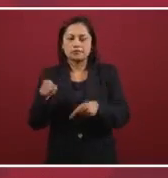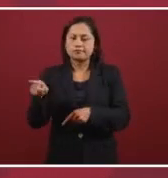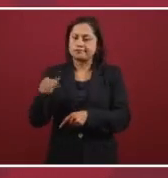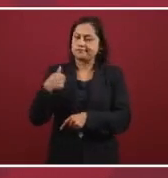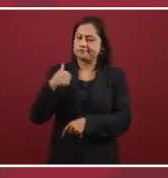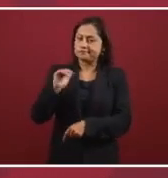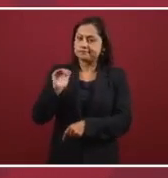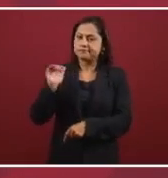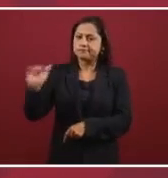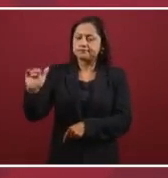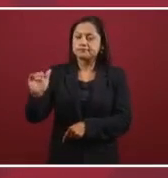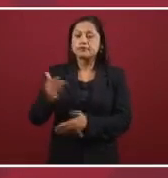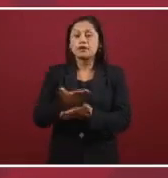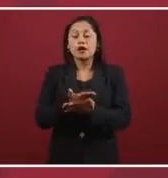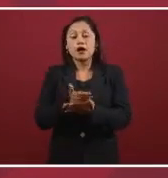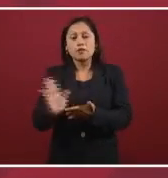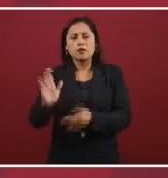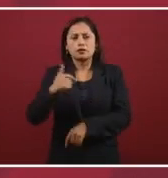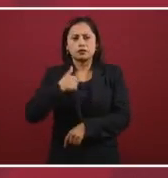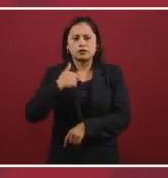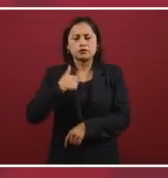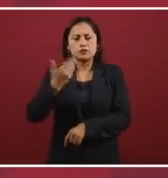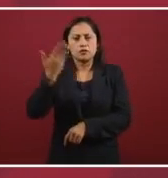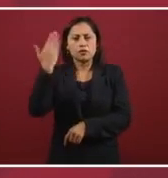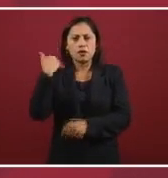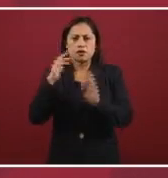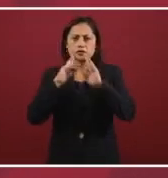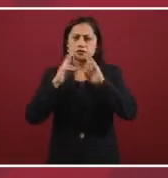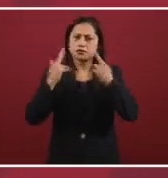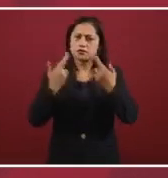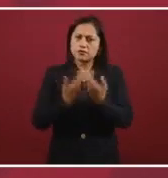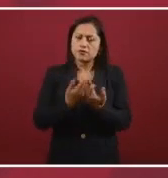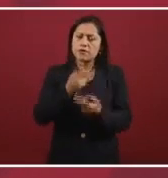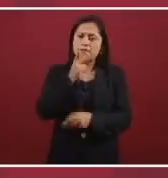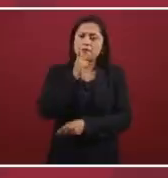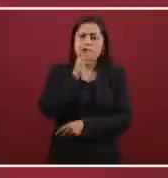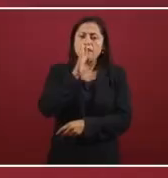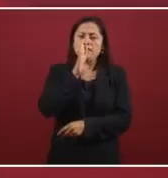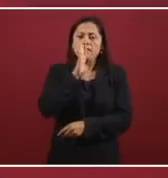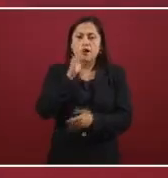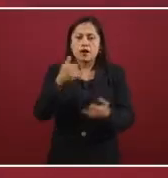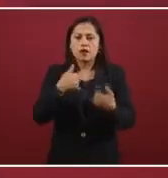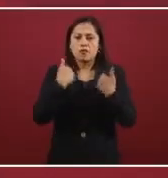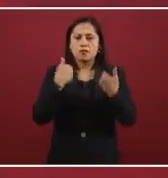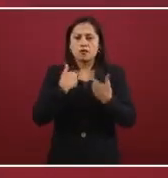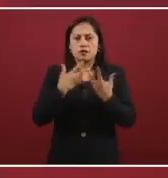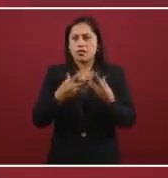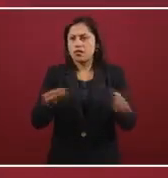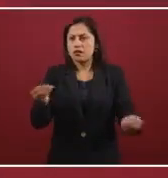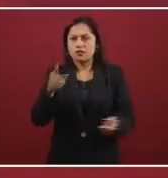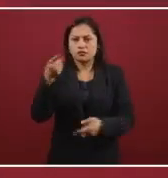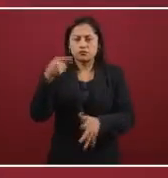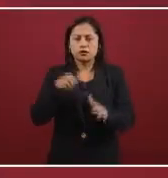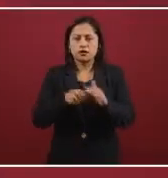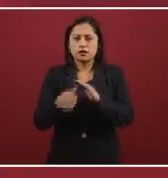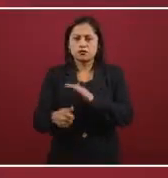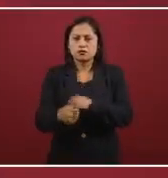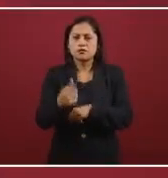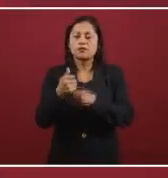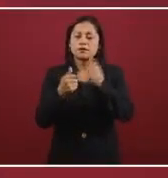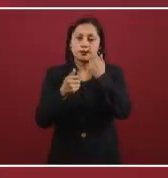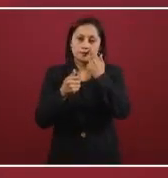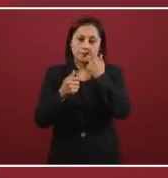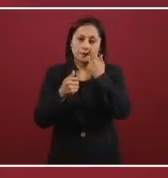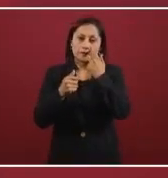reuní con los padres de los jóvenes de Ayotzinapa, ellos me solicitaron que interviniera